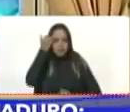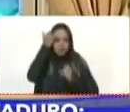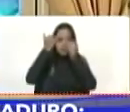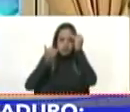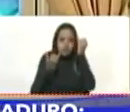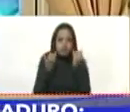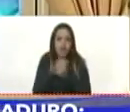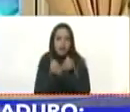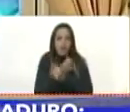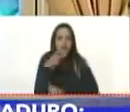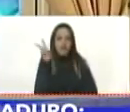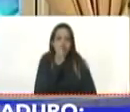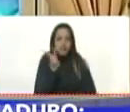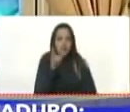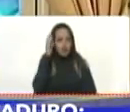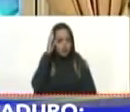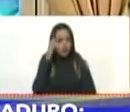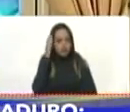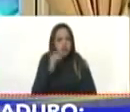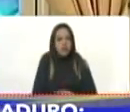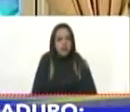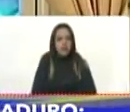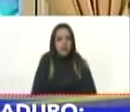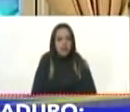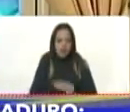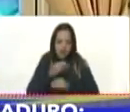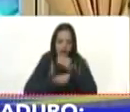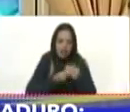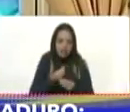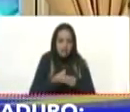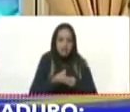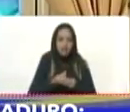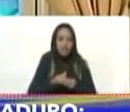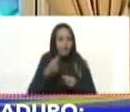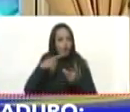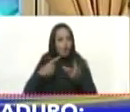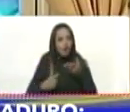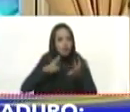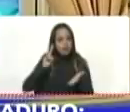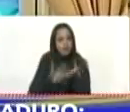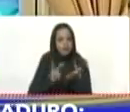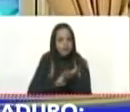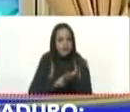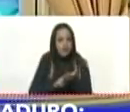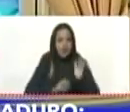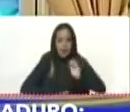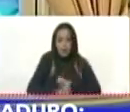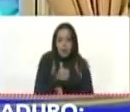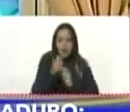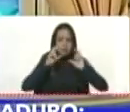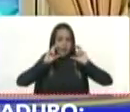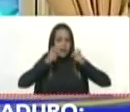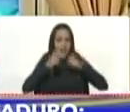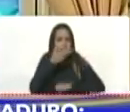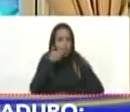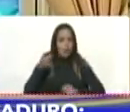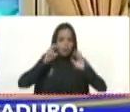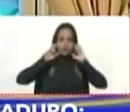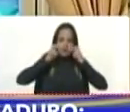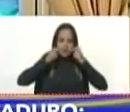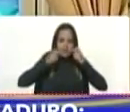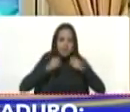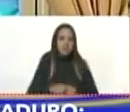nuestro amor por Venezuela en hechos concretos, en producir más maíz y mejor maíz,